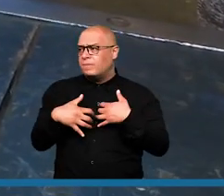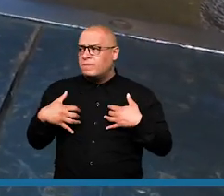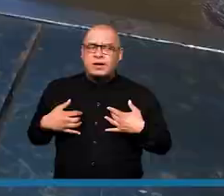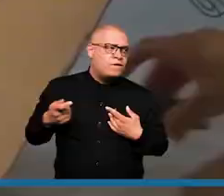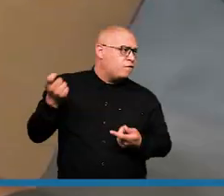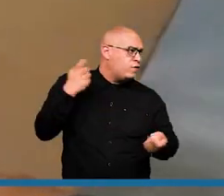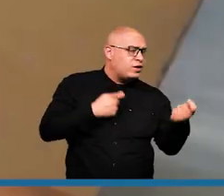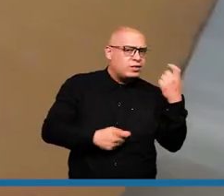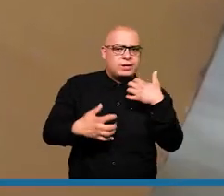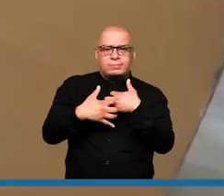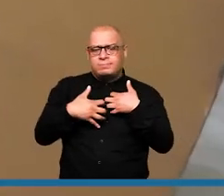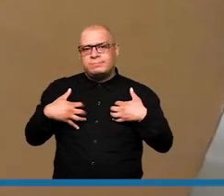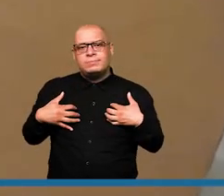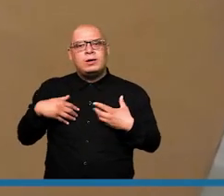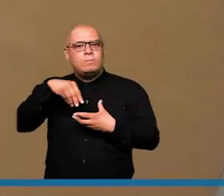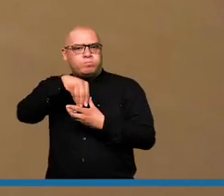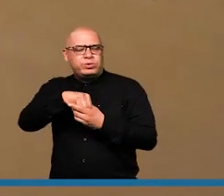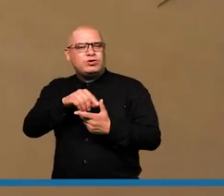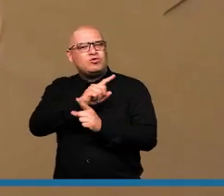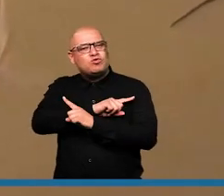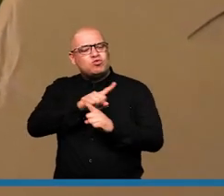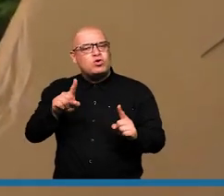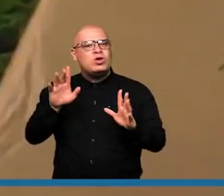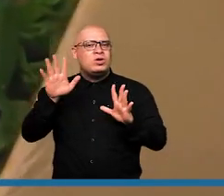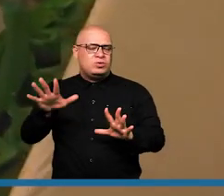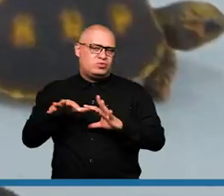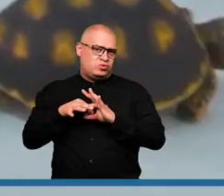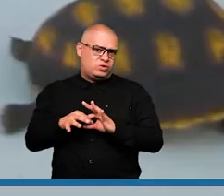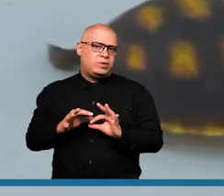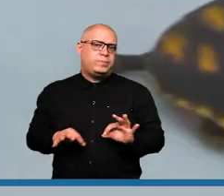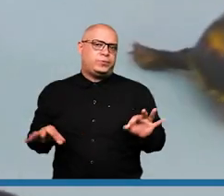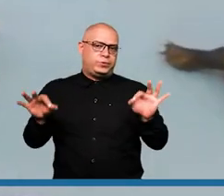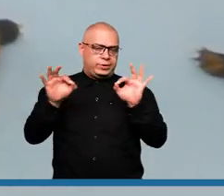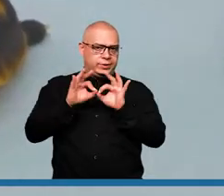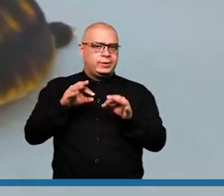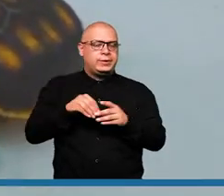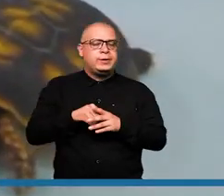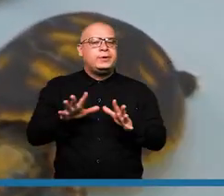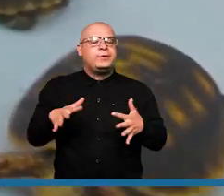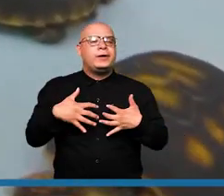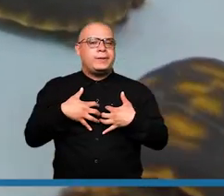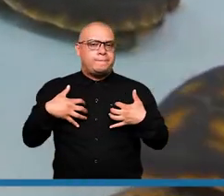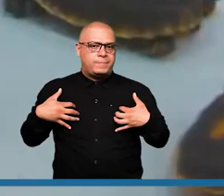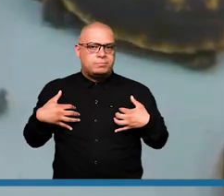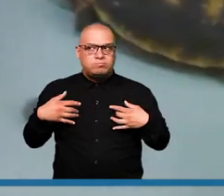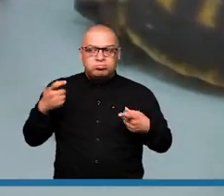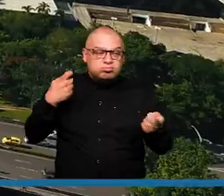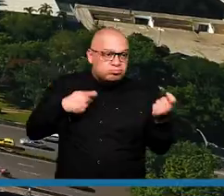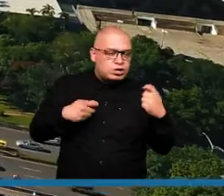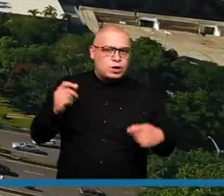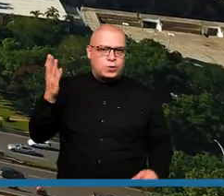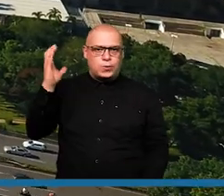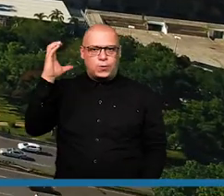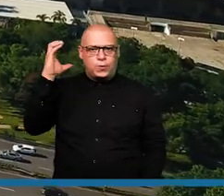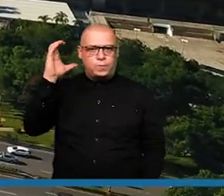evitar participar de toda la cadena de tráfico ilegal de fauna silvestre que se da en el territorio colombiano.